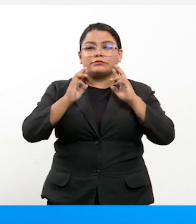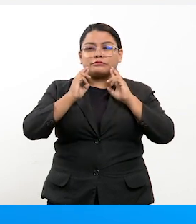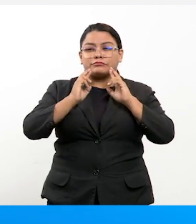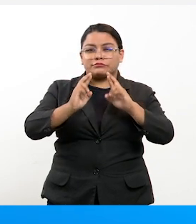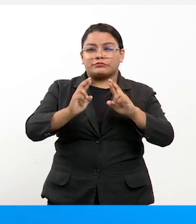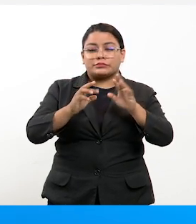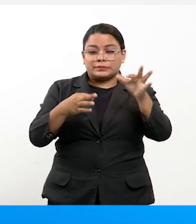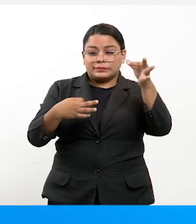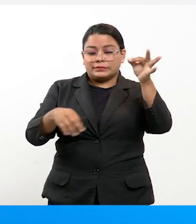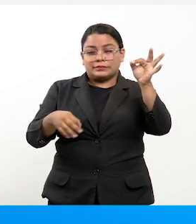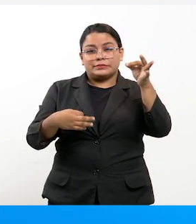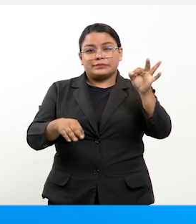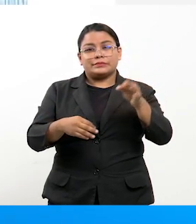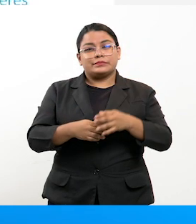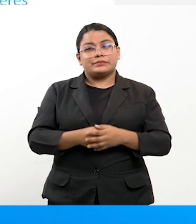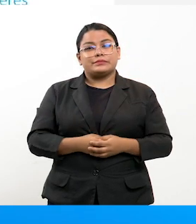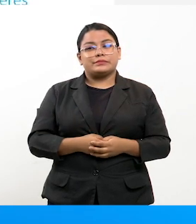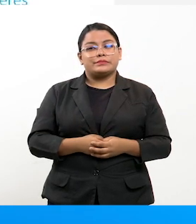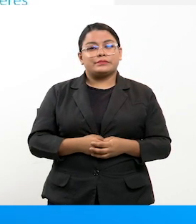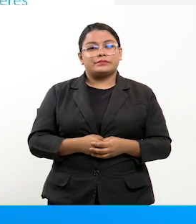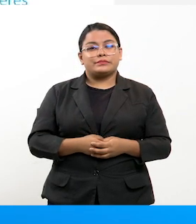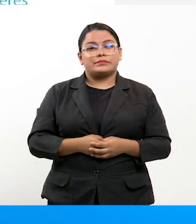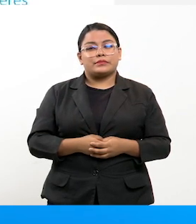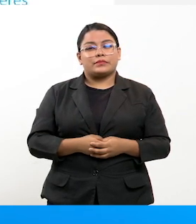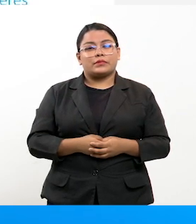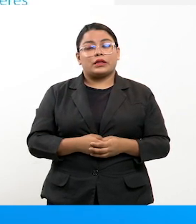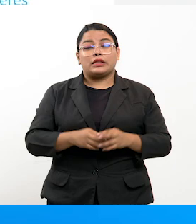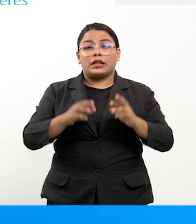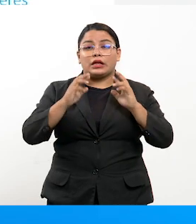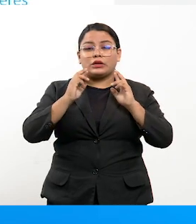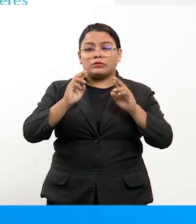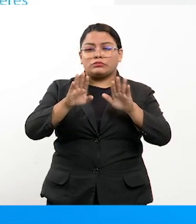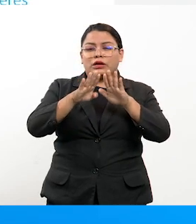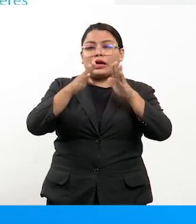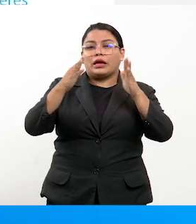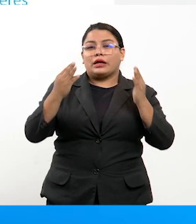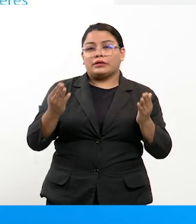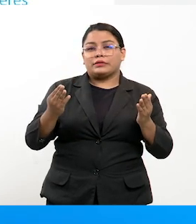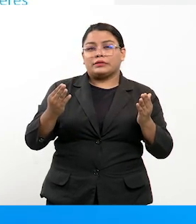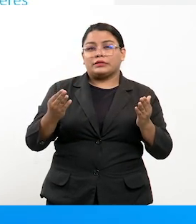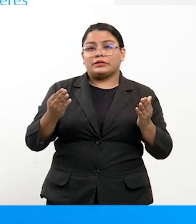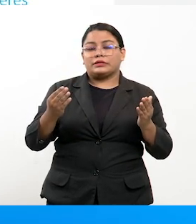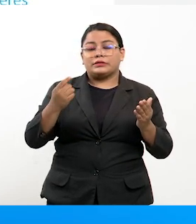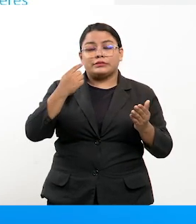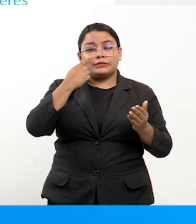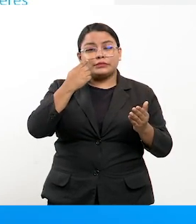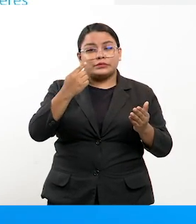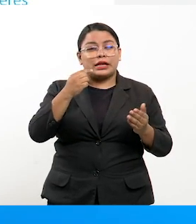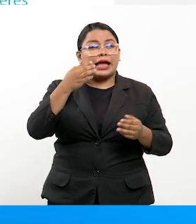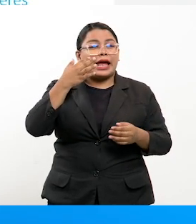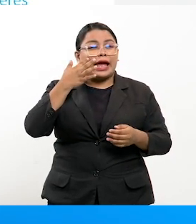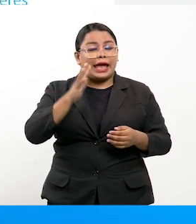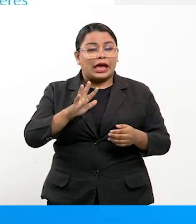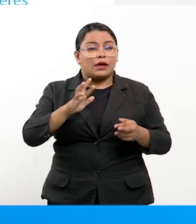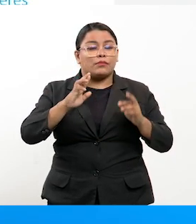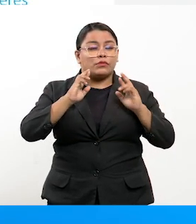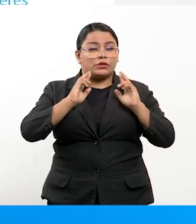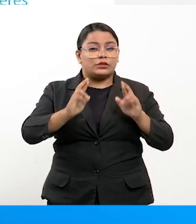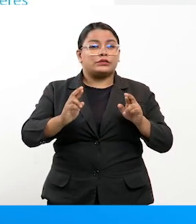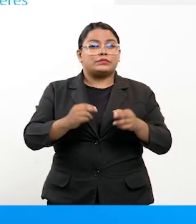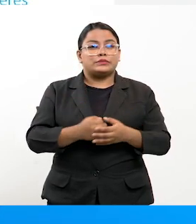Solucionario de la prueba. En el caso de las respuestas abiertas, se proporciona un ejemplo de